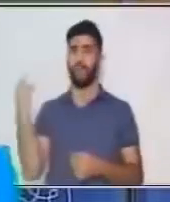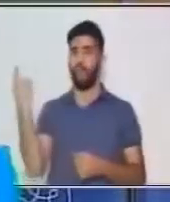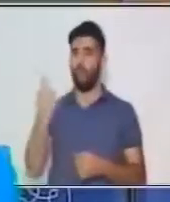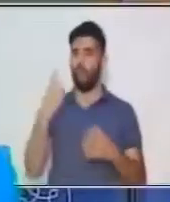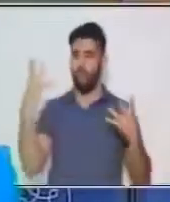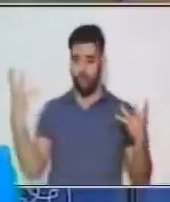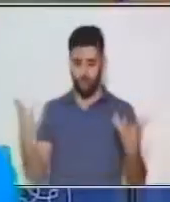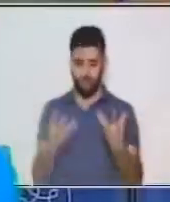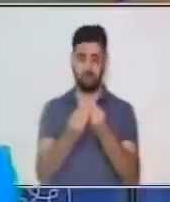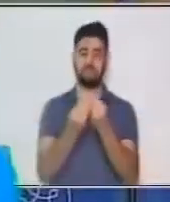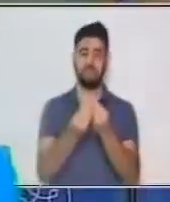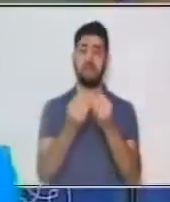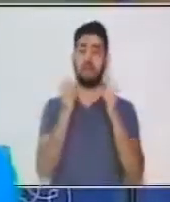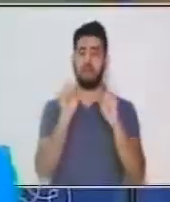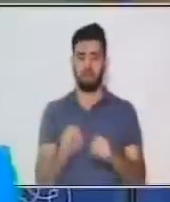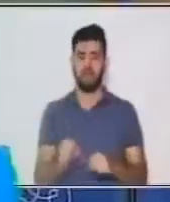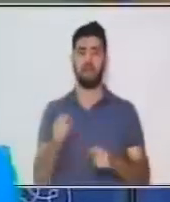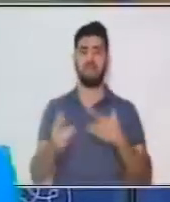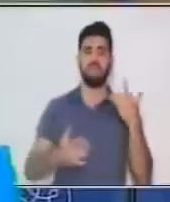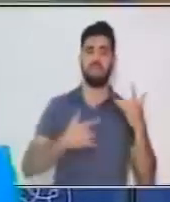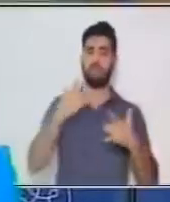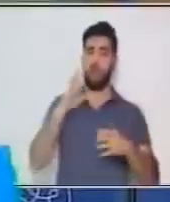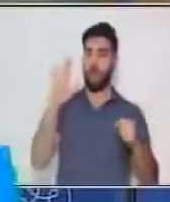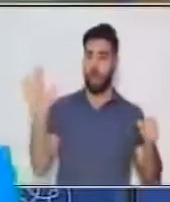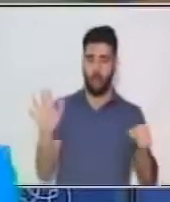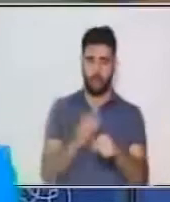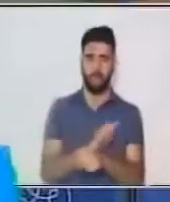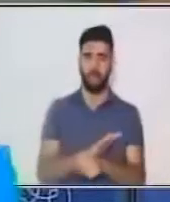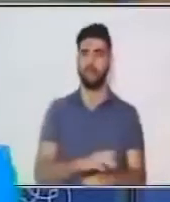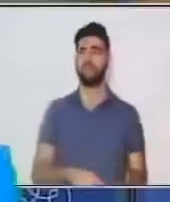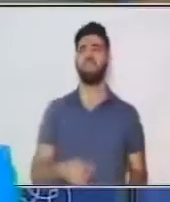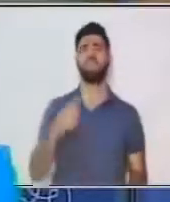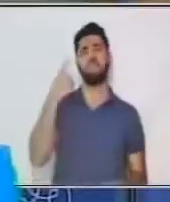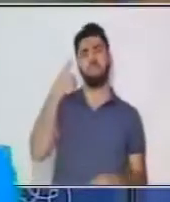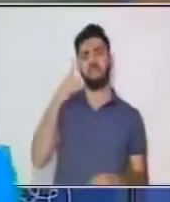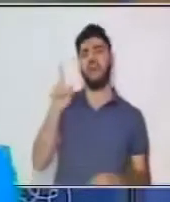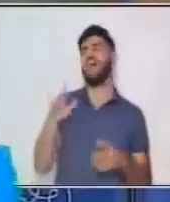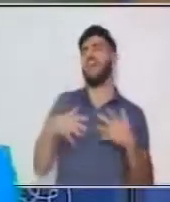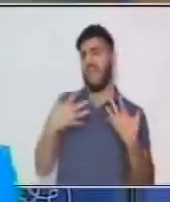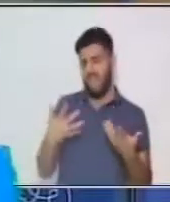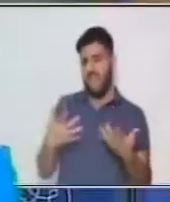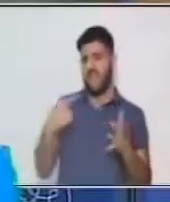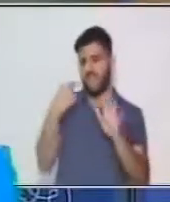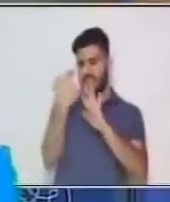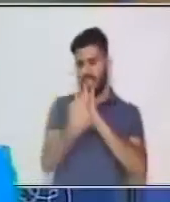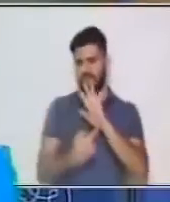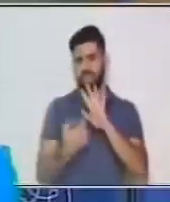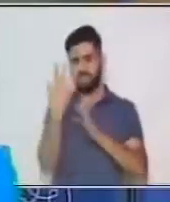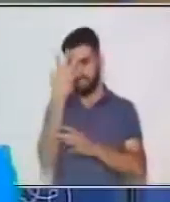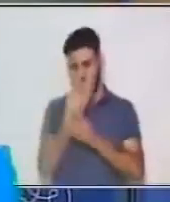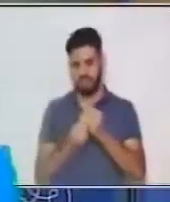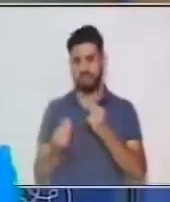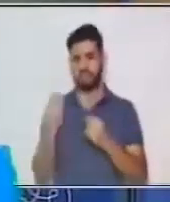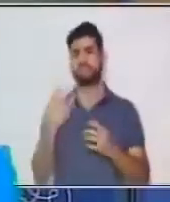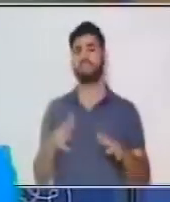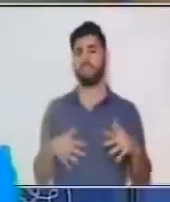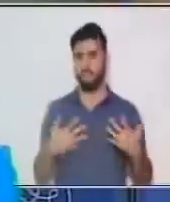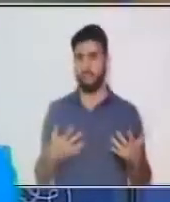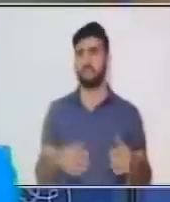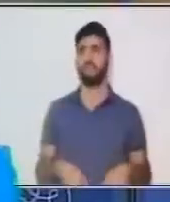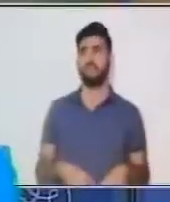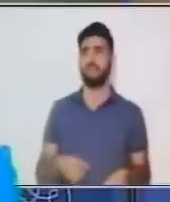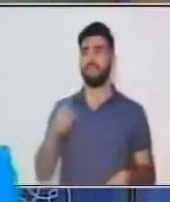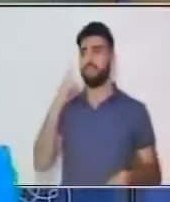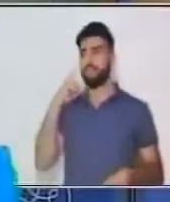información. Pero ¿para qué nos sirven los 5 sentidos? Por ejemplo, vamos a ver el primero. Se refiere al sentido del